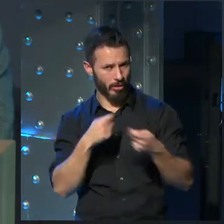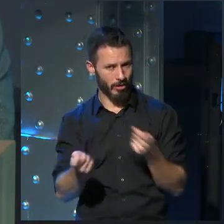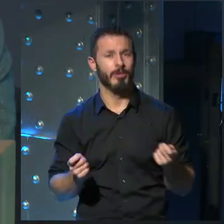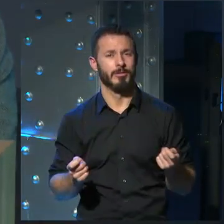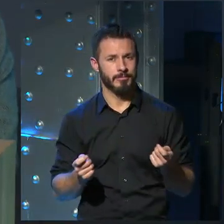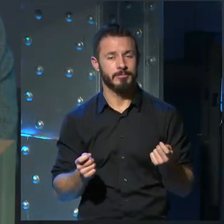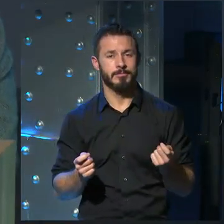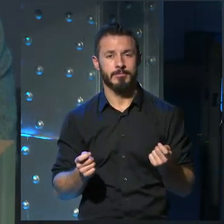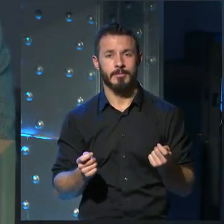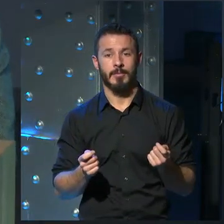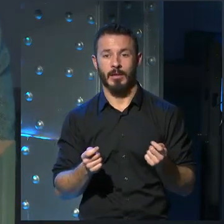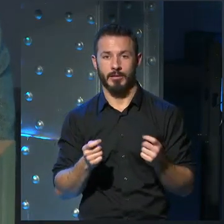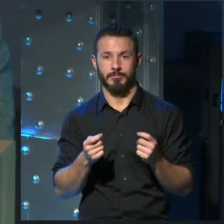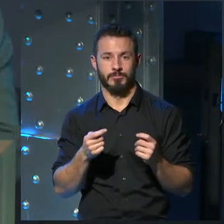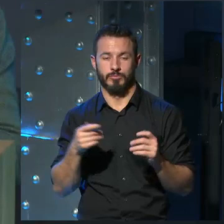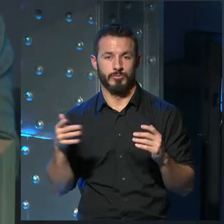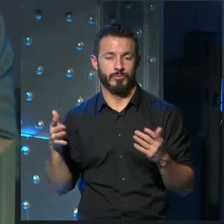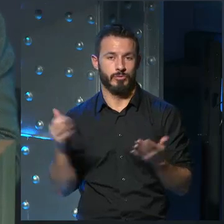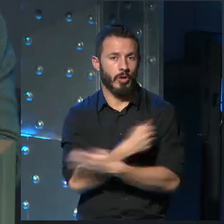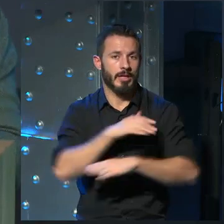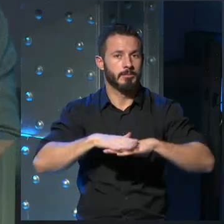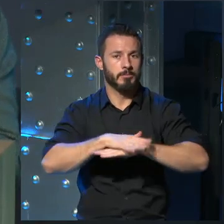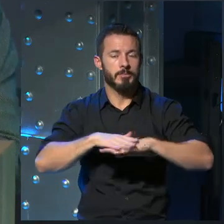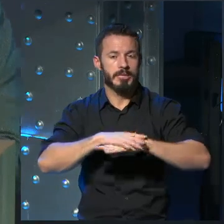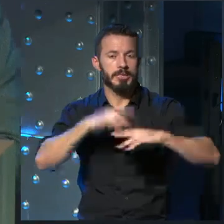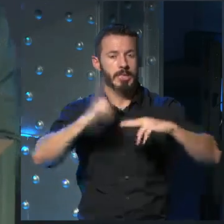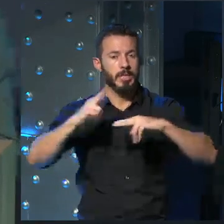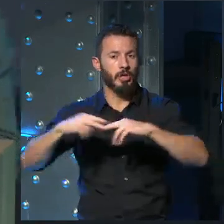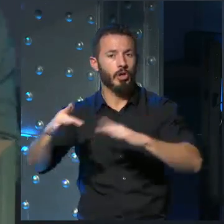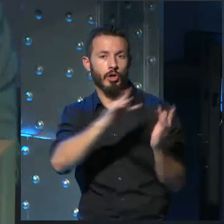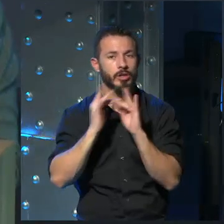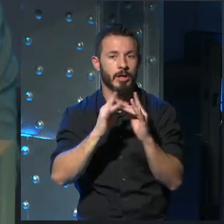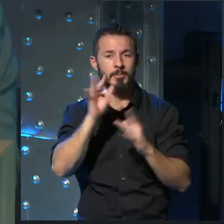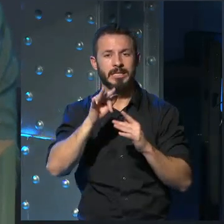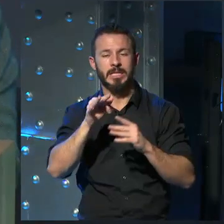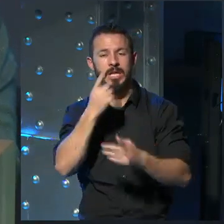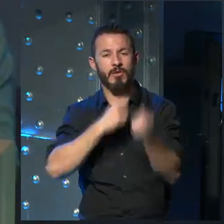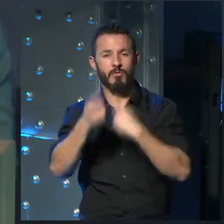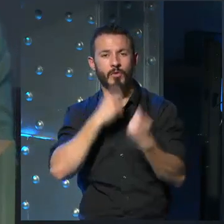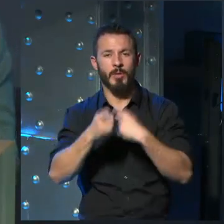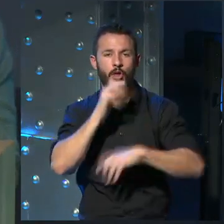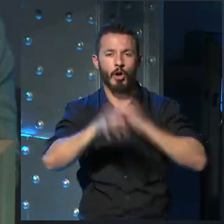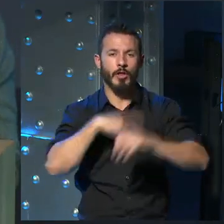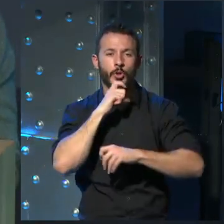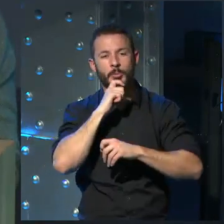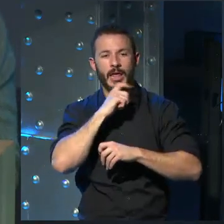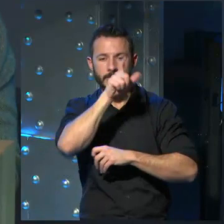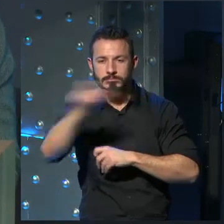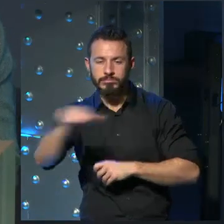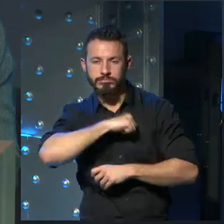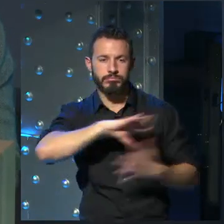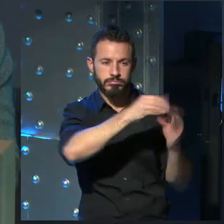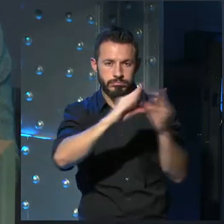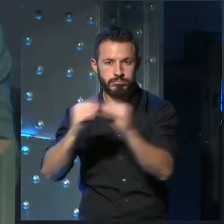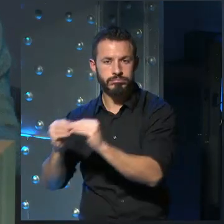digo, parten de la conectividad y la capacidad que tengamos de ordenar la información para ofrecer servicios personalizados en